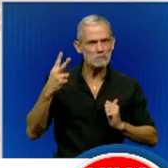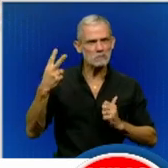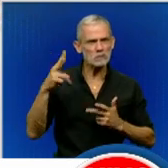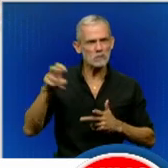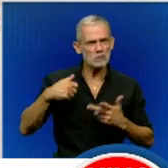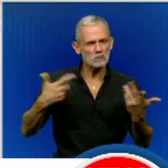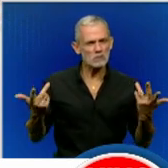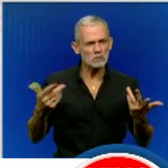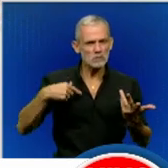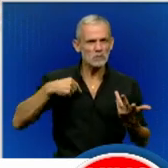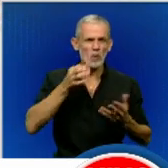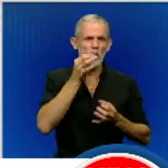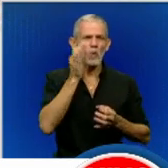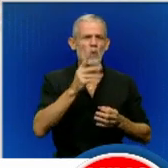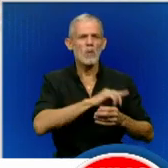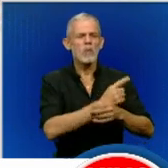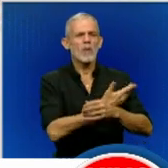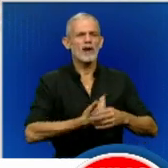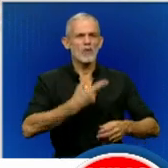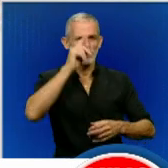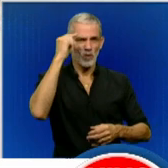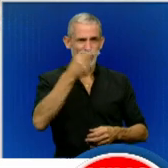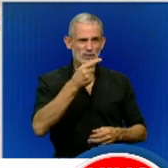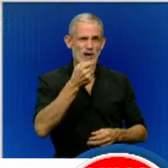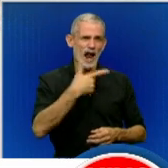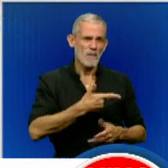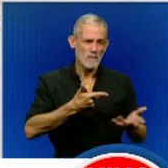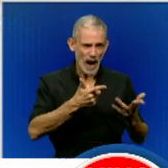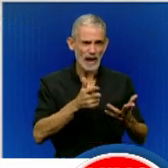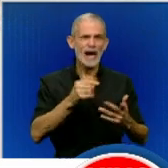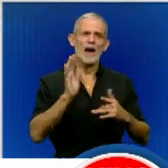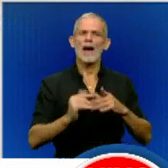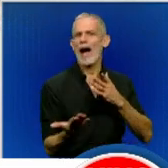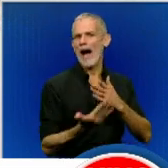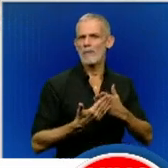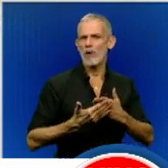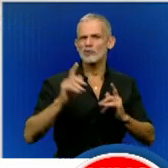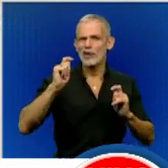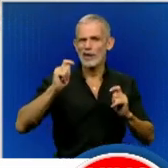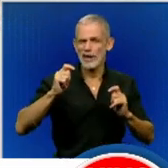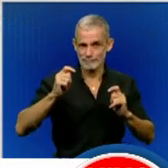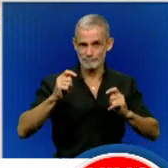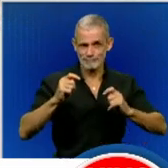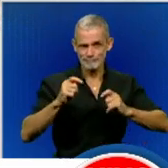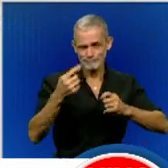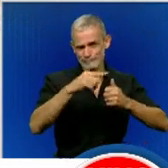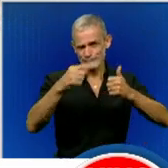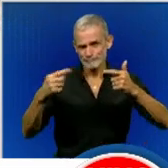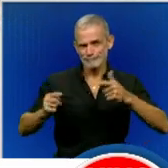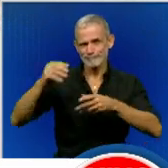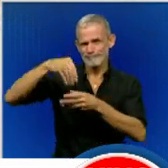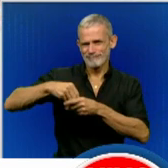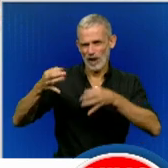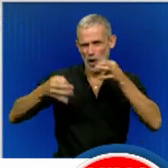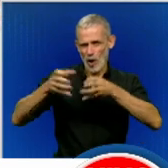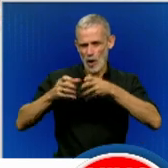discrecionalidad de un poder ejecutivo nacional que contaba con el aval y el acompañamiento de varios de los miembros